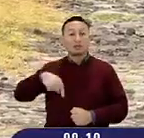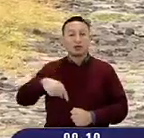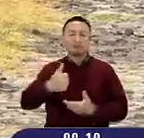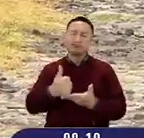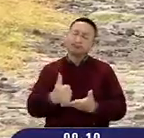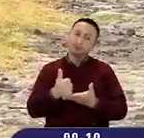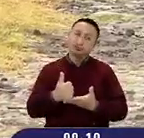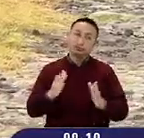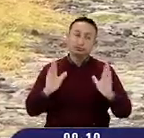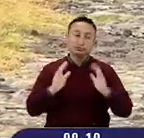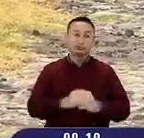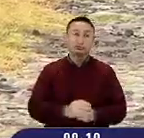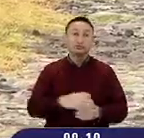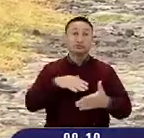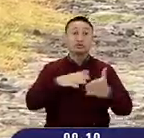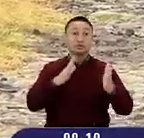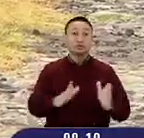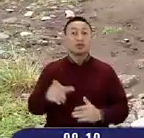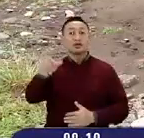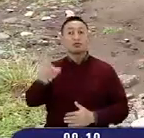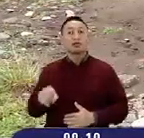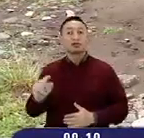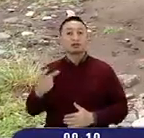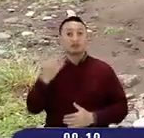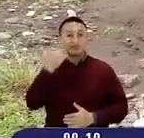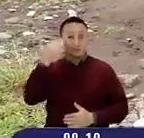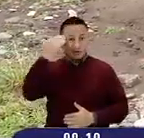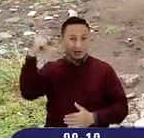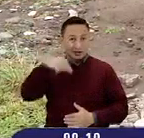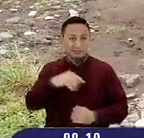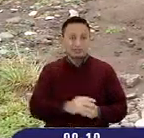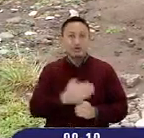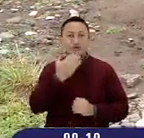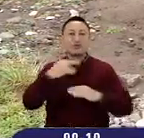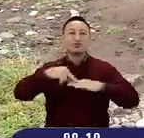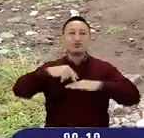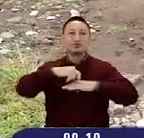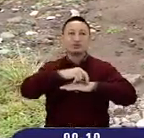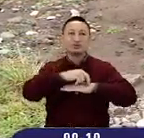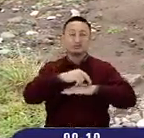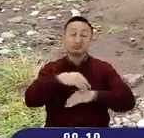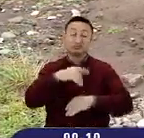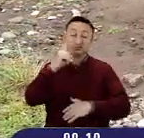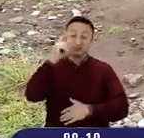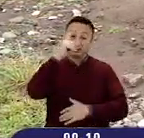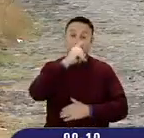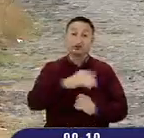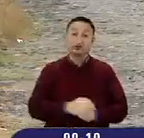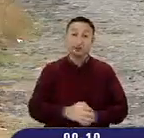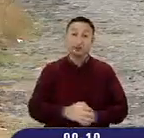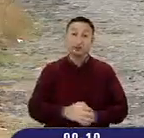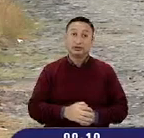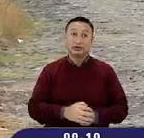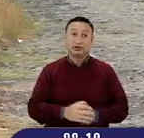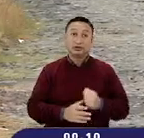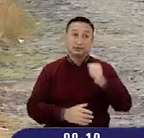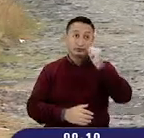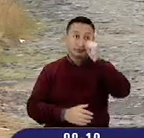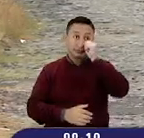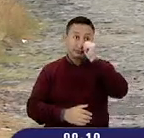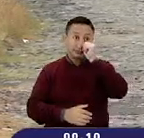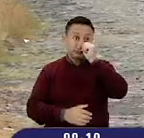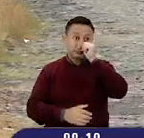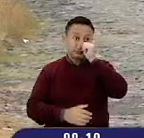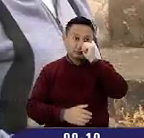clamor. Estudiantes y hasta personas de la tercera edad tienen dificultades para movilizarse si las vías no están en óptimas